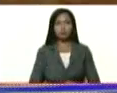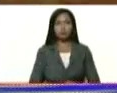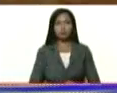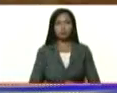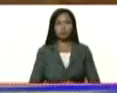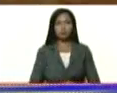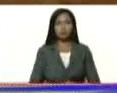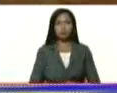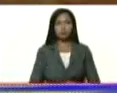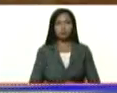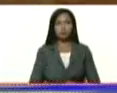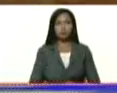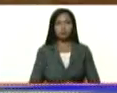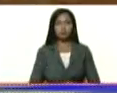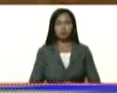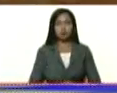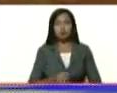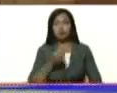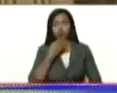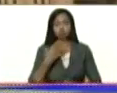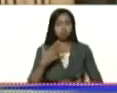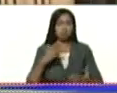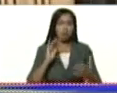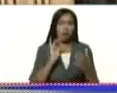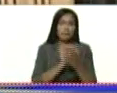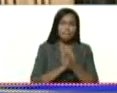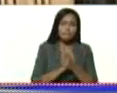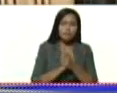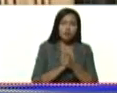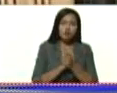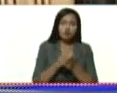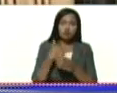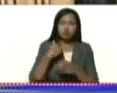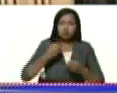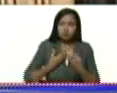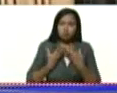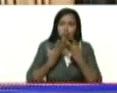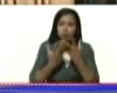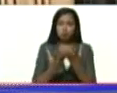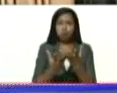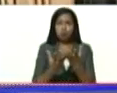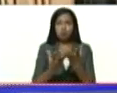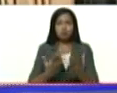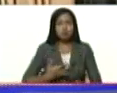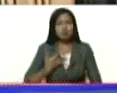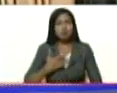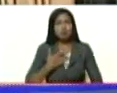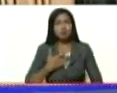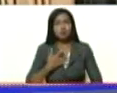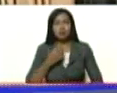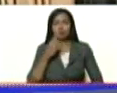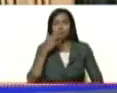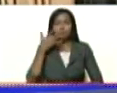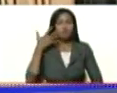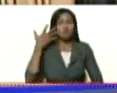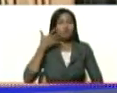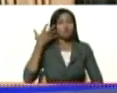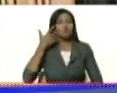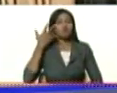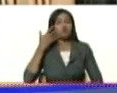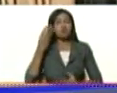Bueno, creo hoy expresar un gran sentimiento de admiración